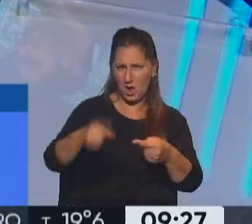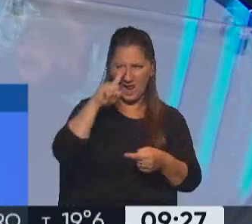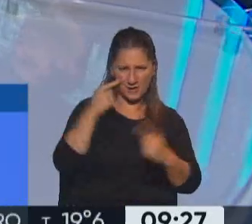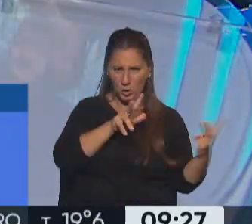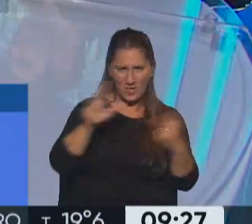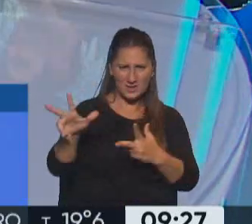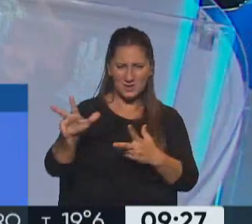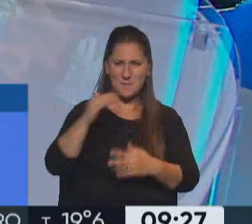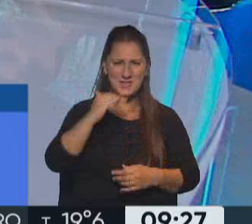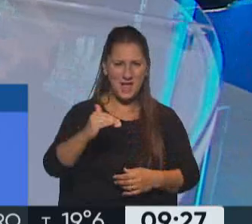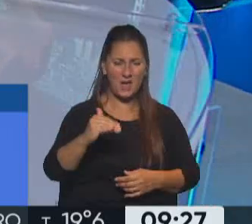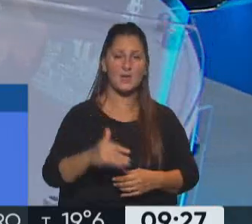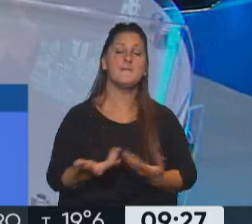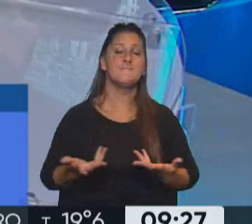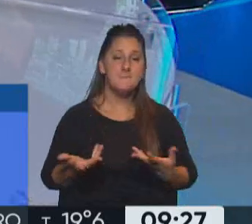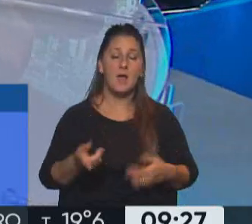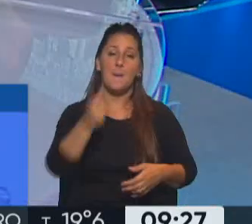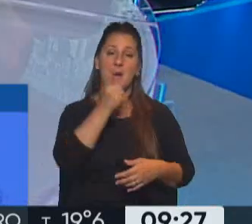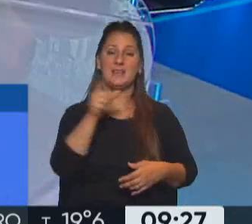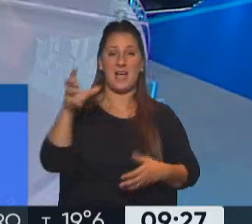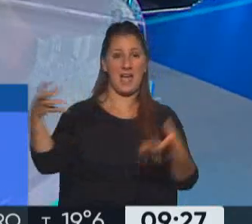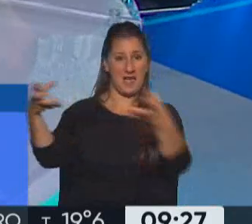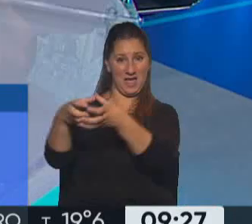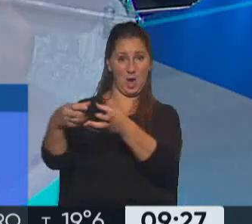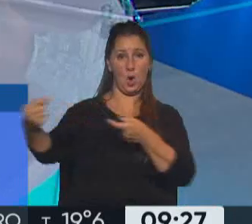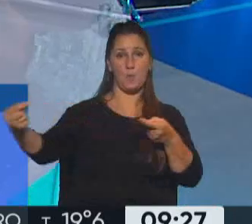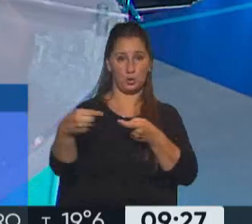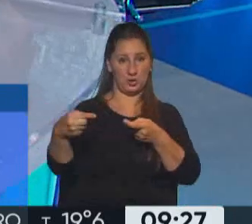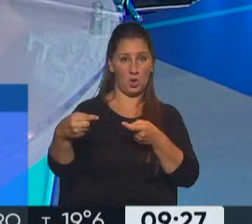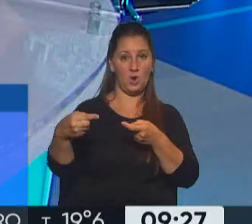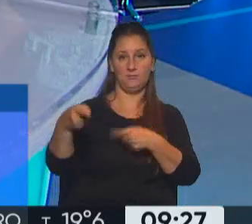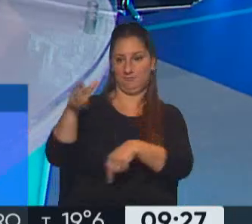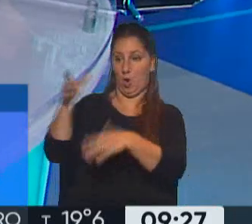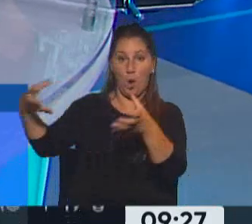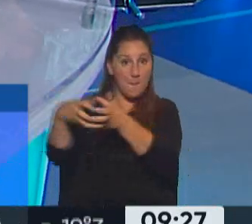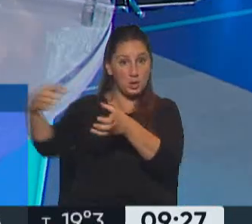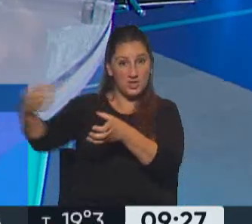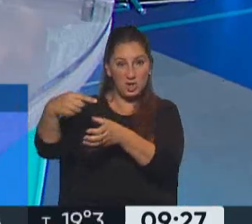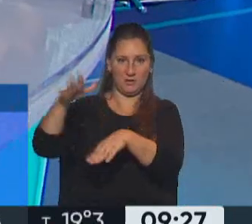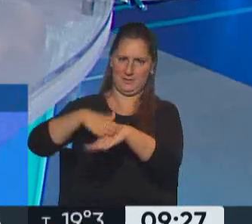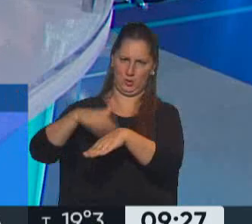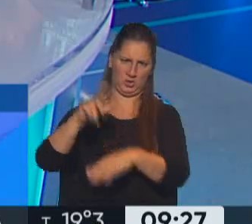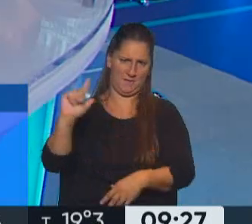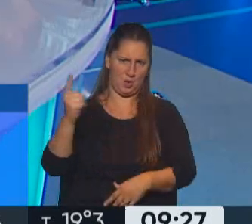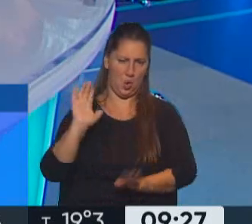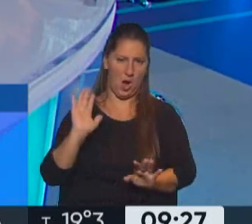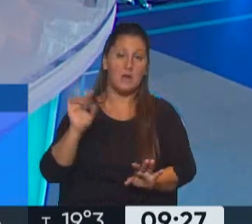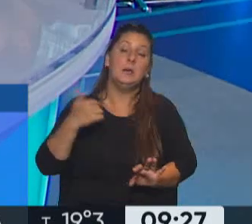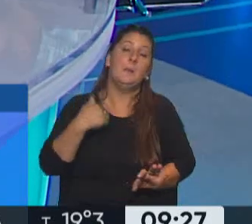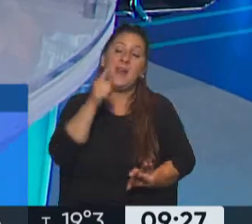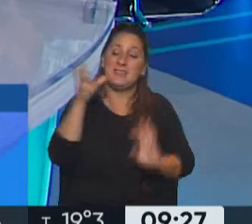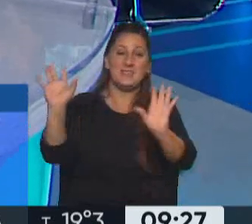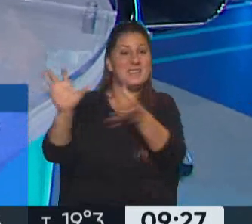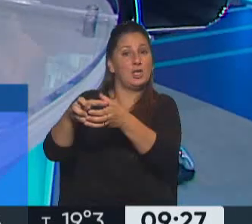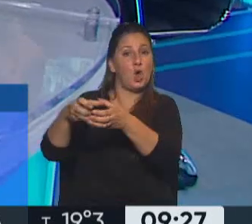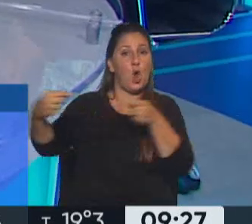oposición en este país tiene una actitud claramente irresponsable. Es decir, la oposición, o por lo menos el sector de la